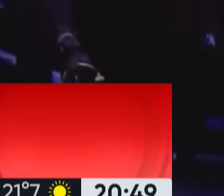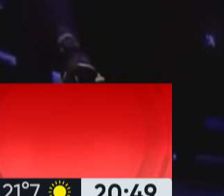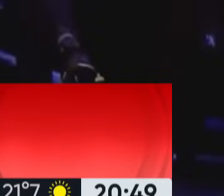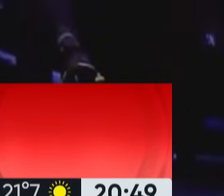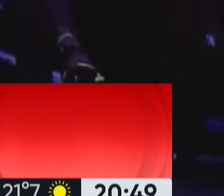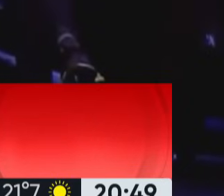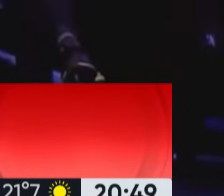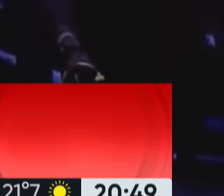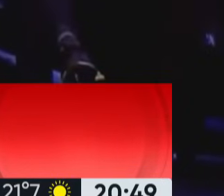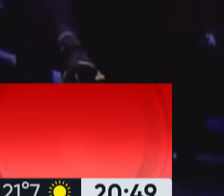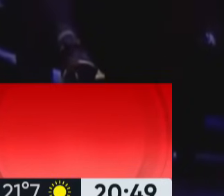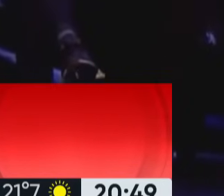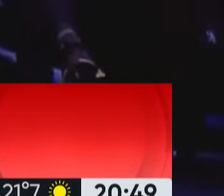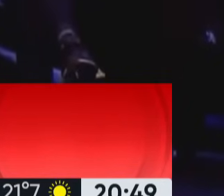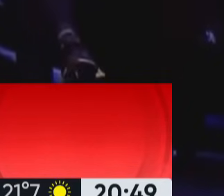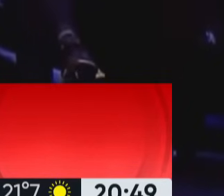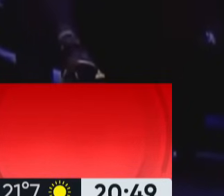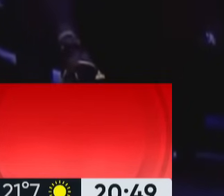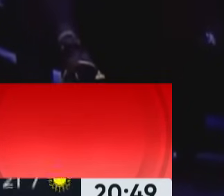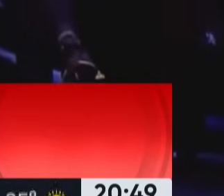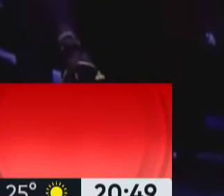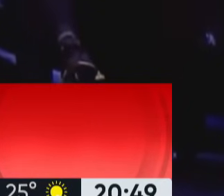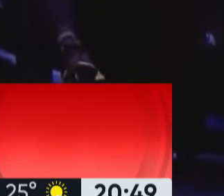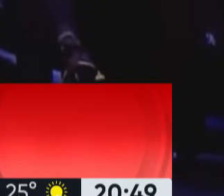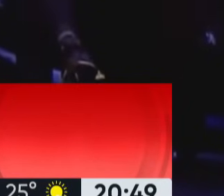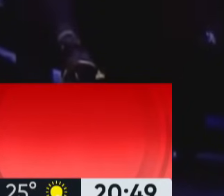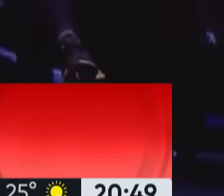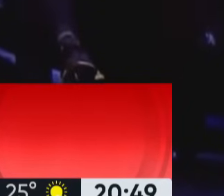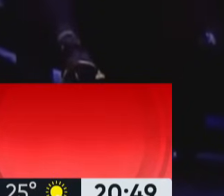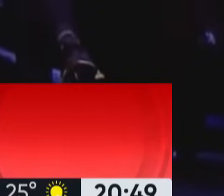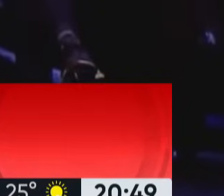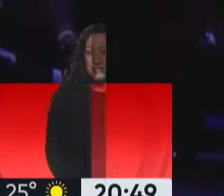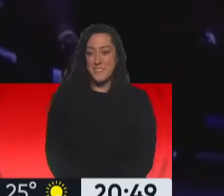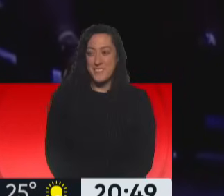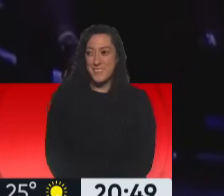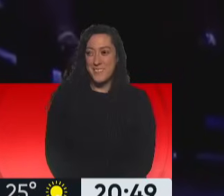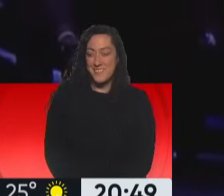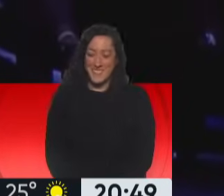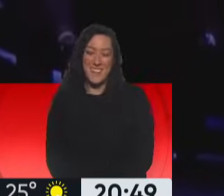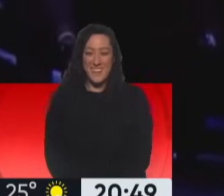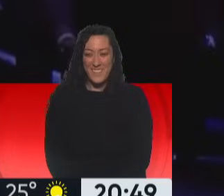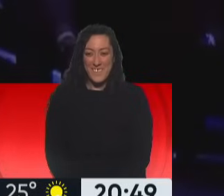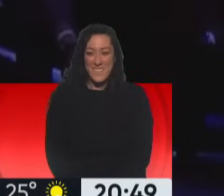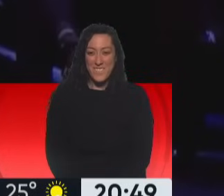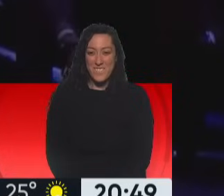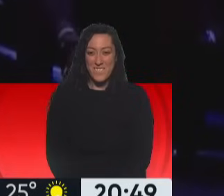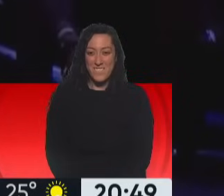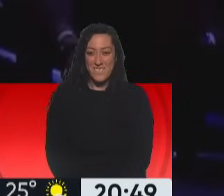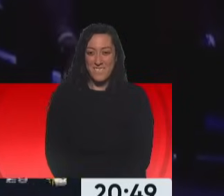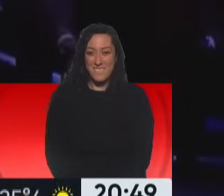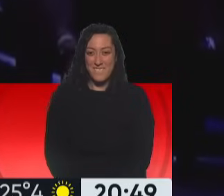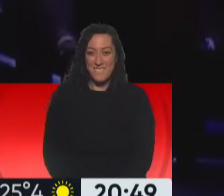así como estaba el rey Midas, que todo lo que tocaba lo convertía en oro, ellos son el rey Saddam, todo lo que